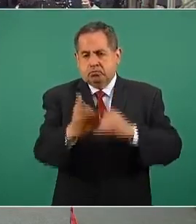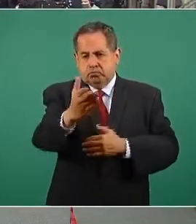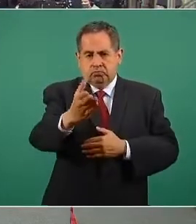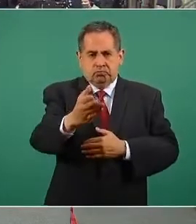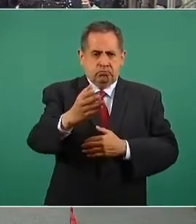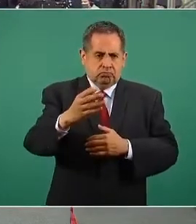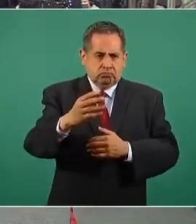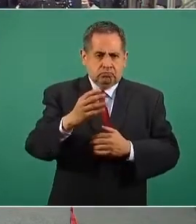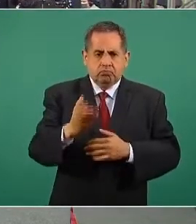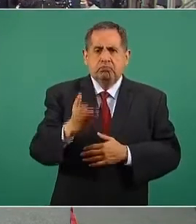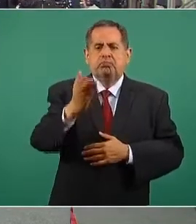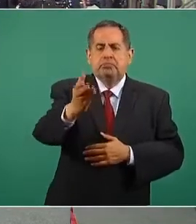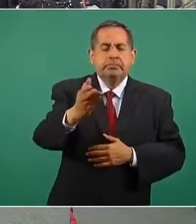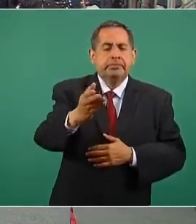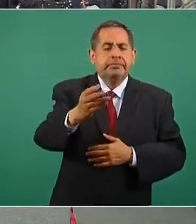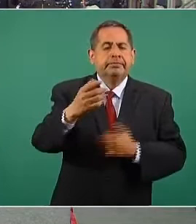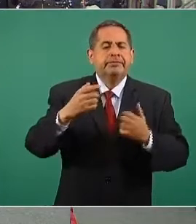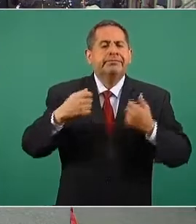si te parece.